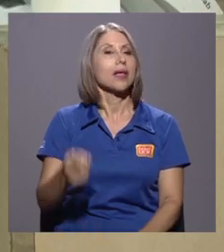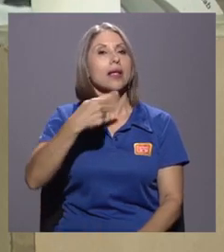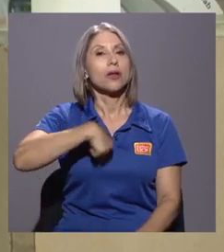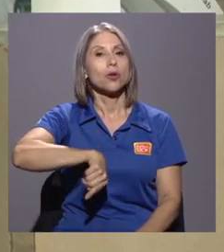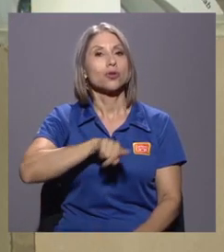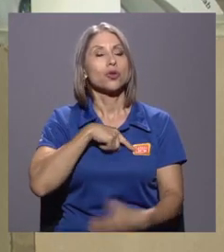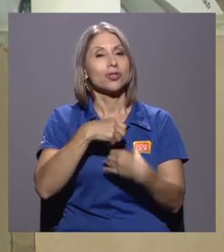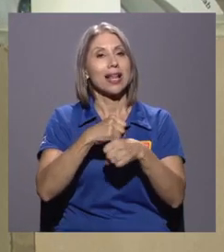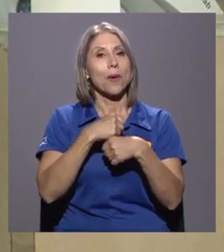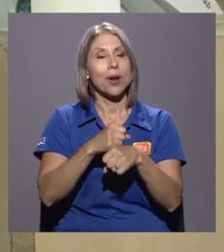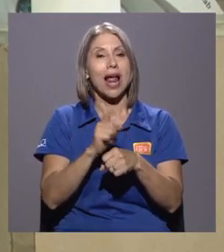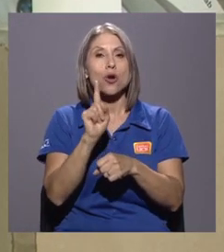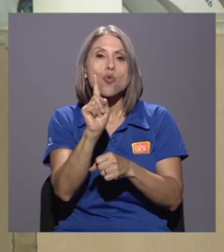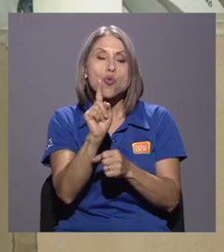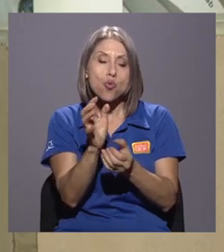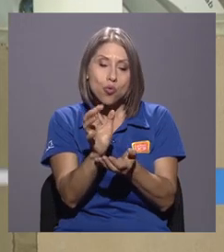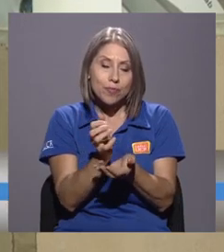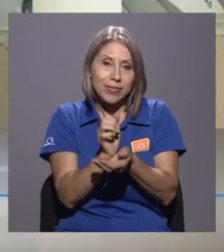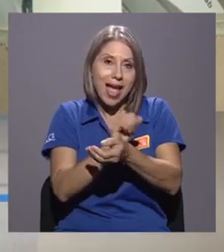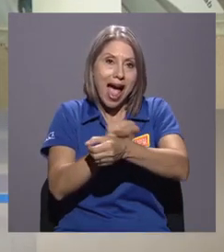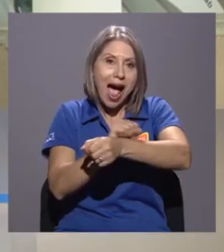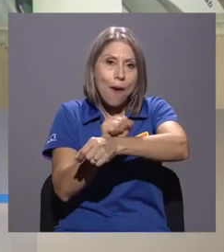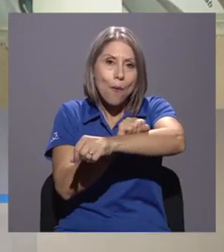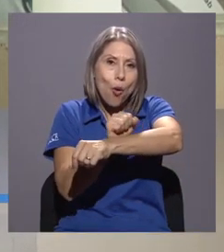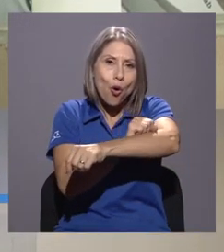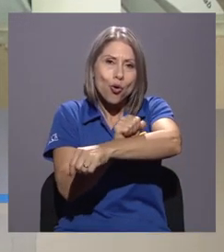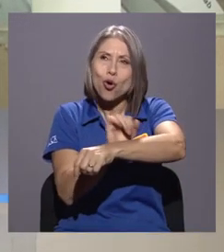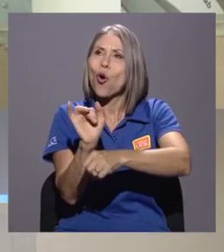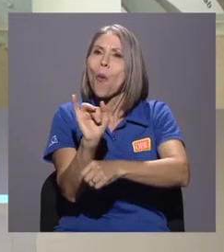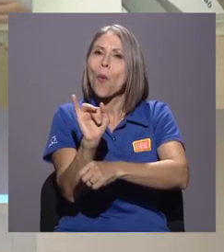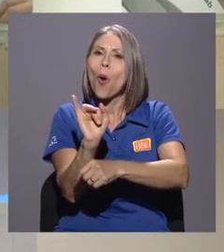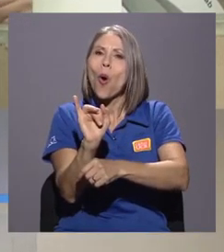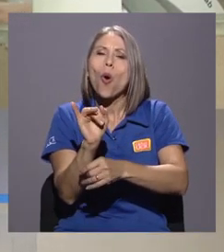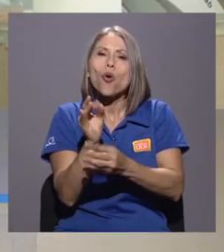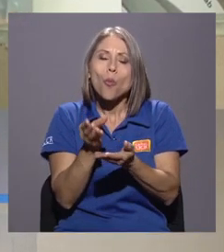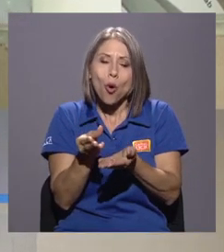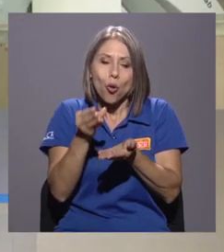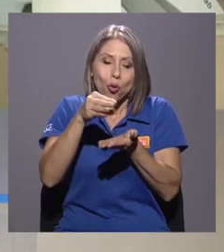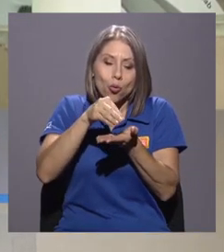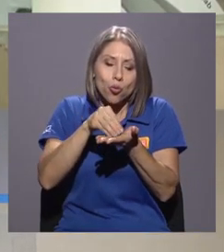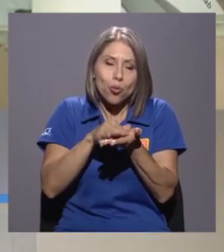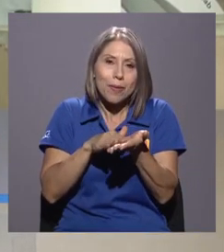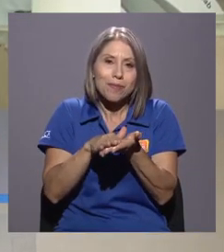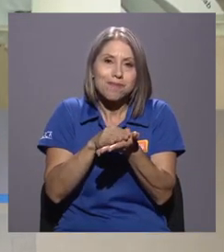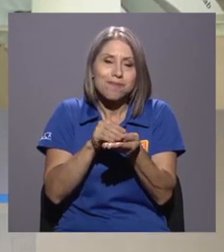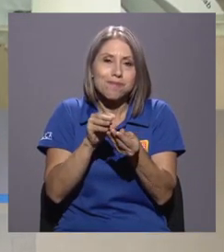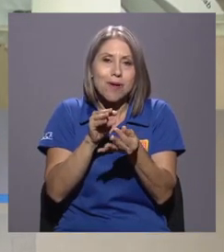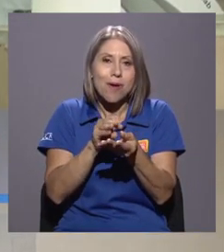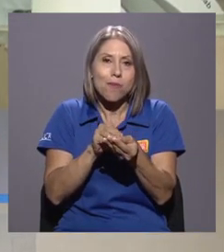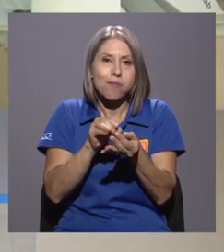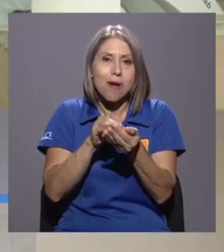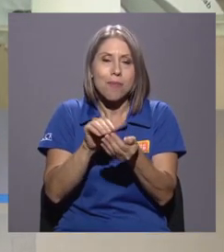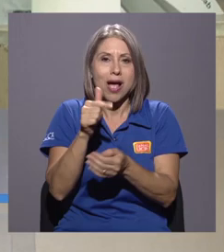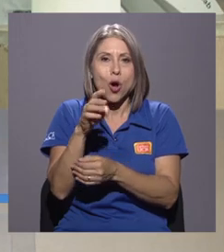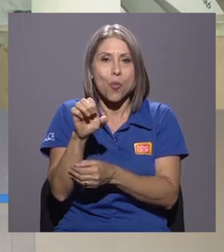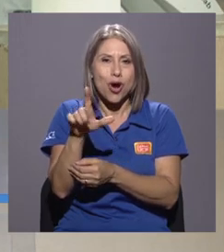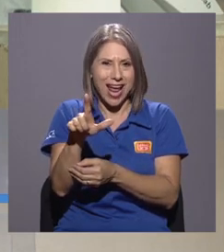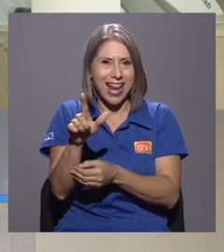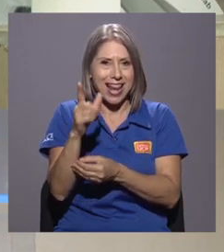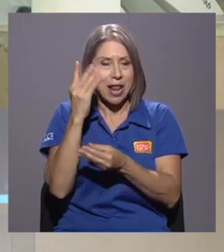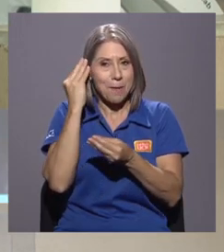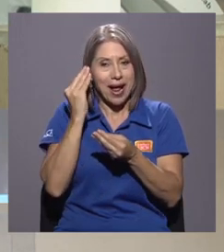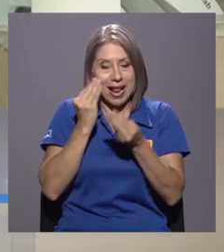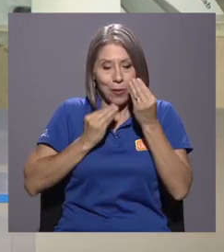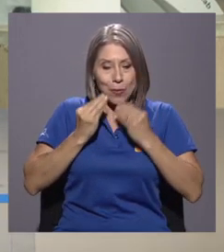un jabón que es como un gel de baño, digamos, que es para bañarse. Y vamos a